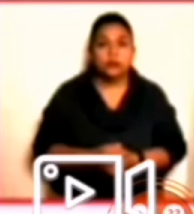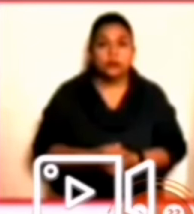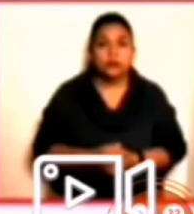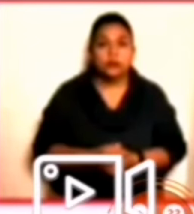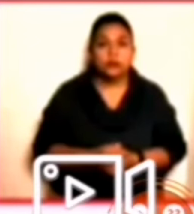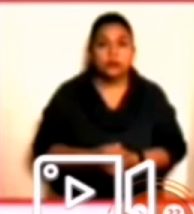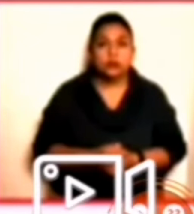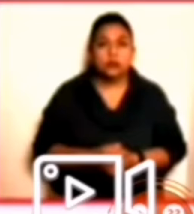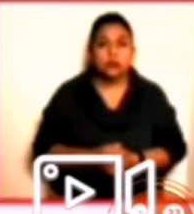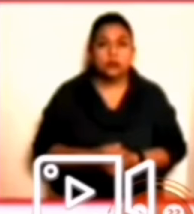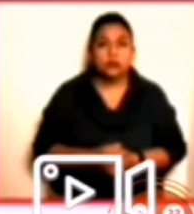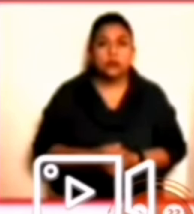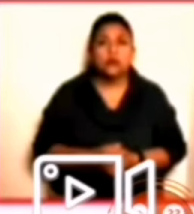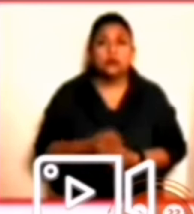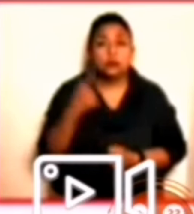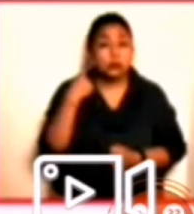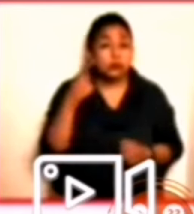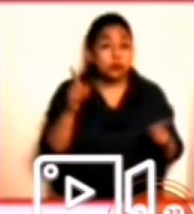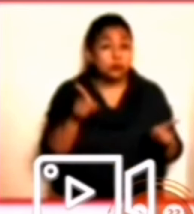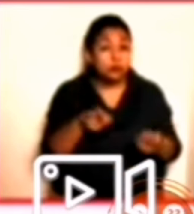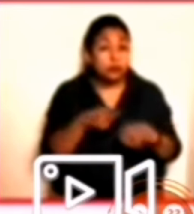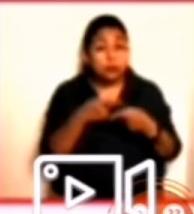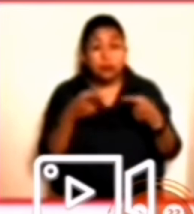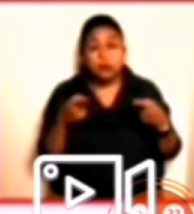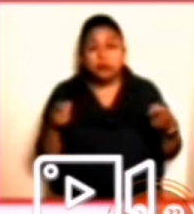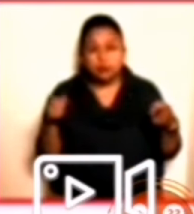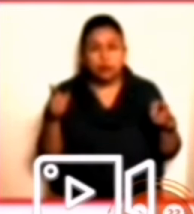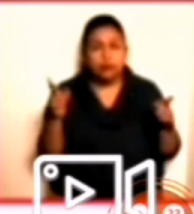es una melodía muy amable